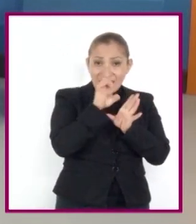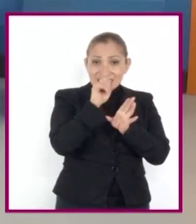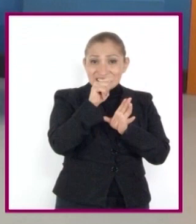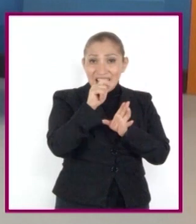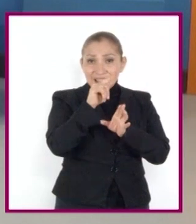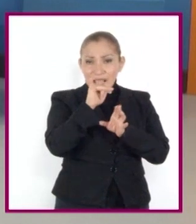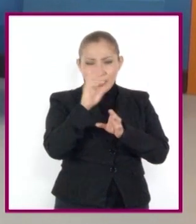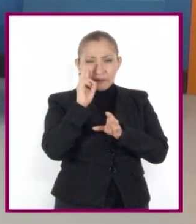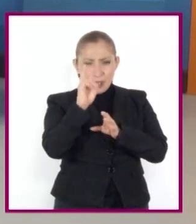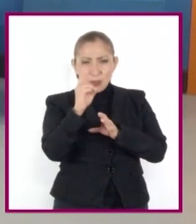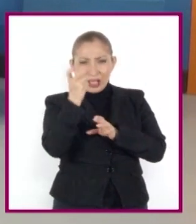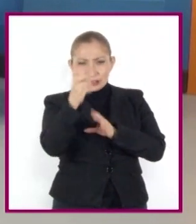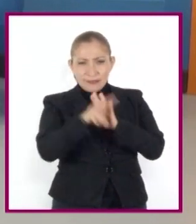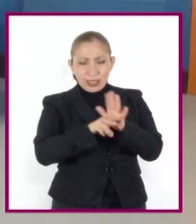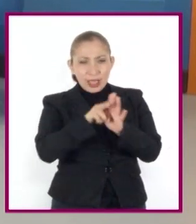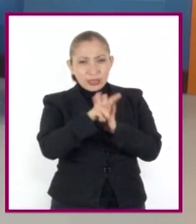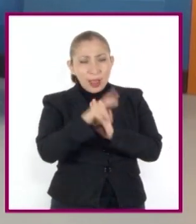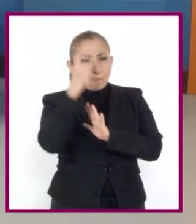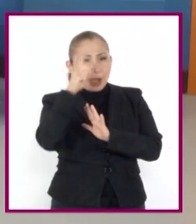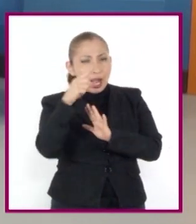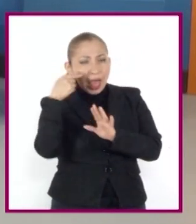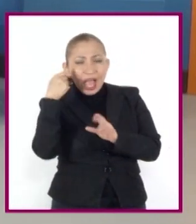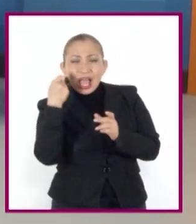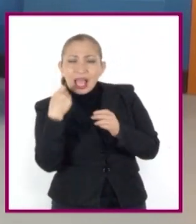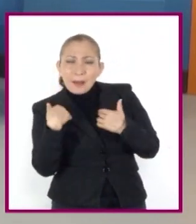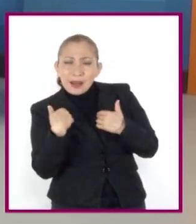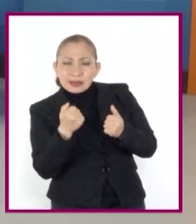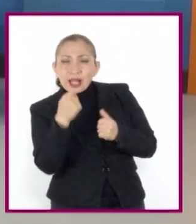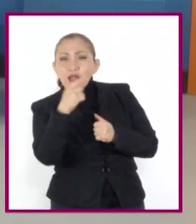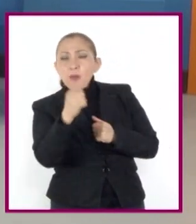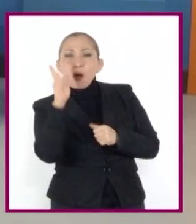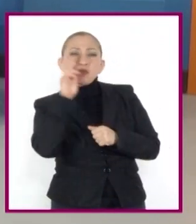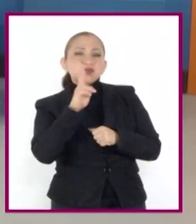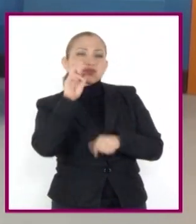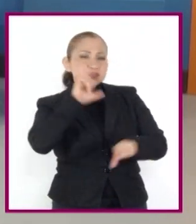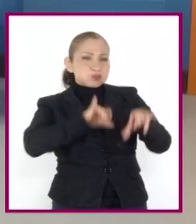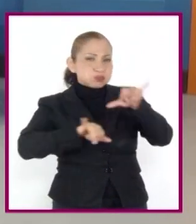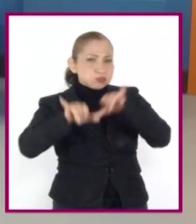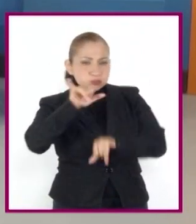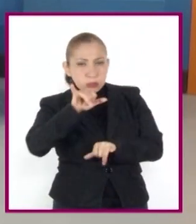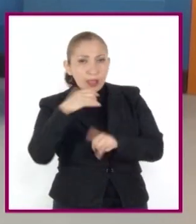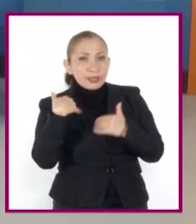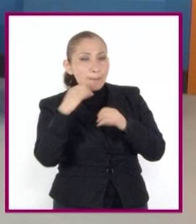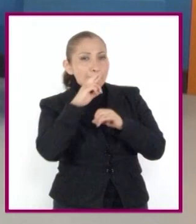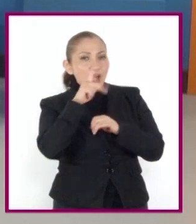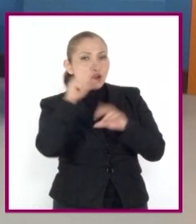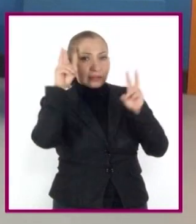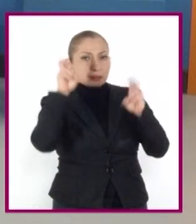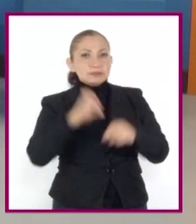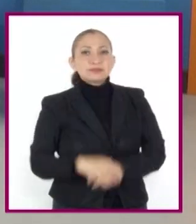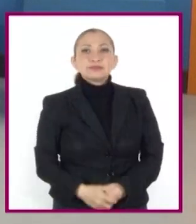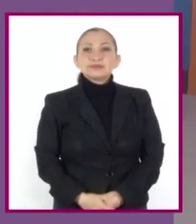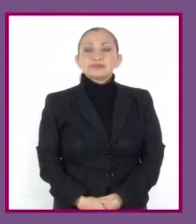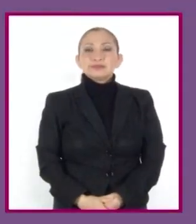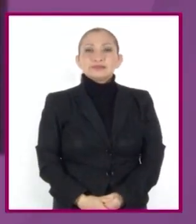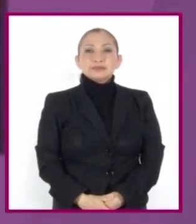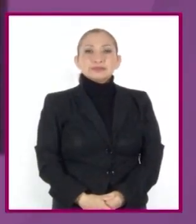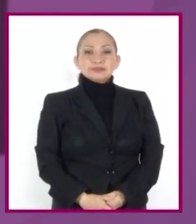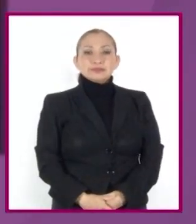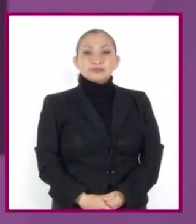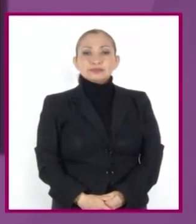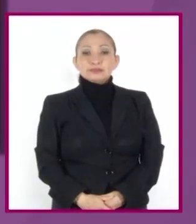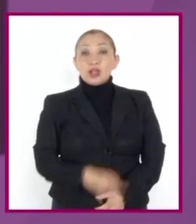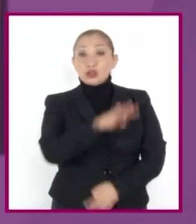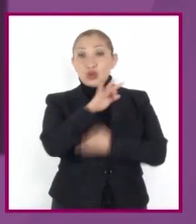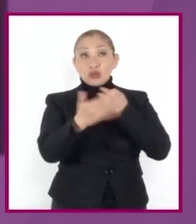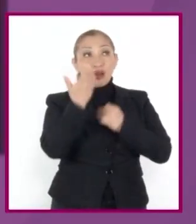te parece si vemos el siguiente video para entrar de lleno con algunos experimentos y así entender mejor el tema? En todas